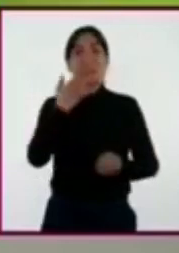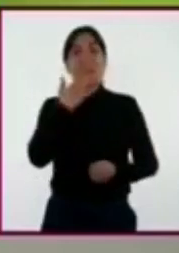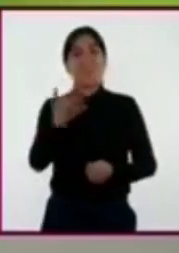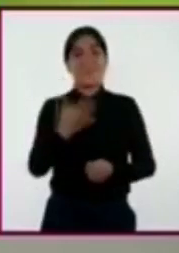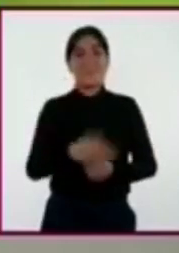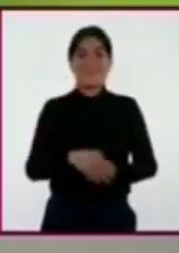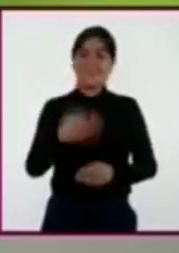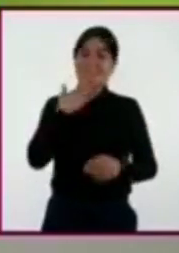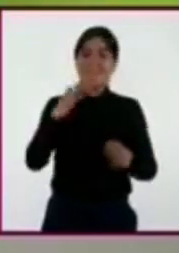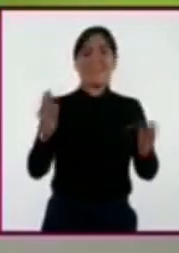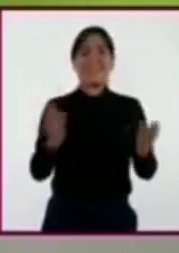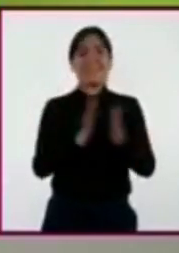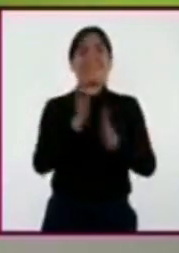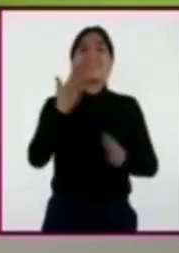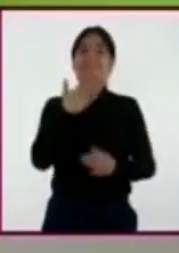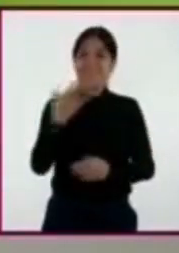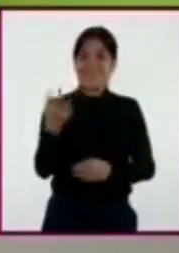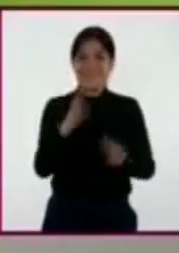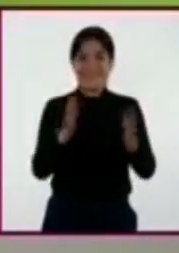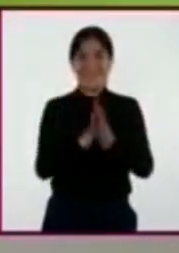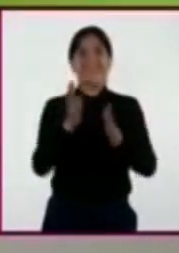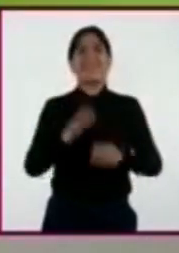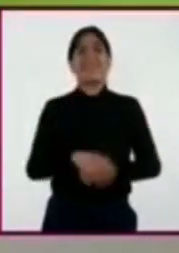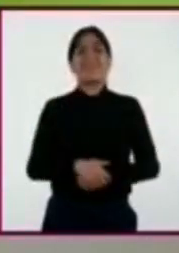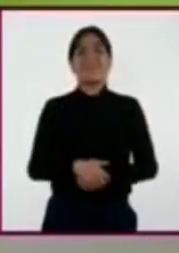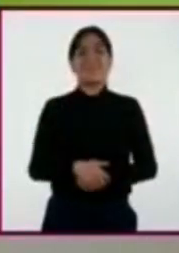a los dos. Muy bien a los dos.